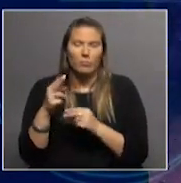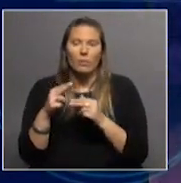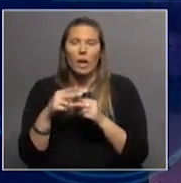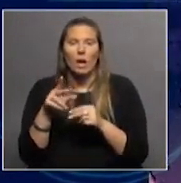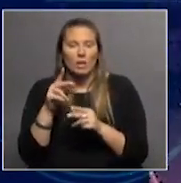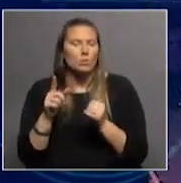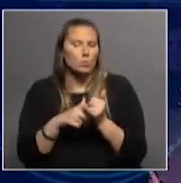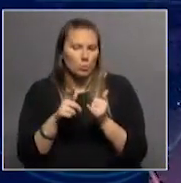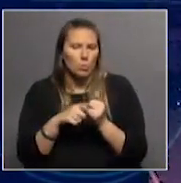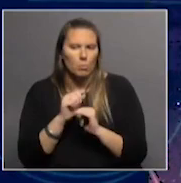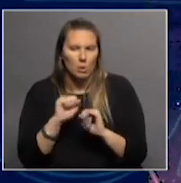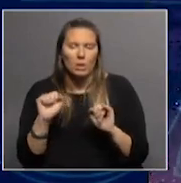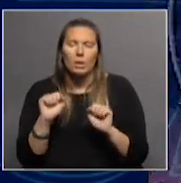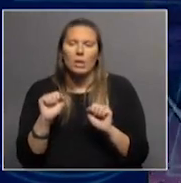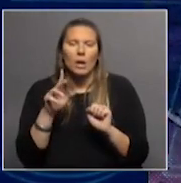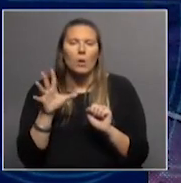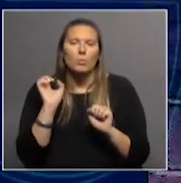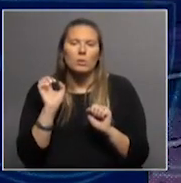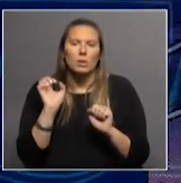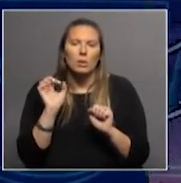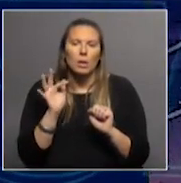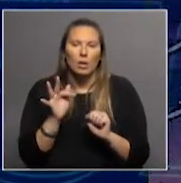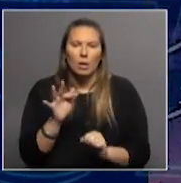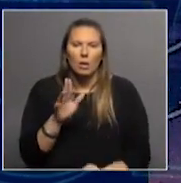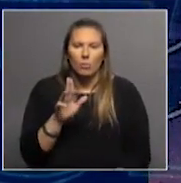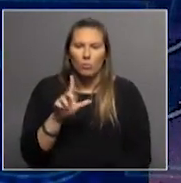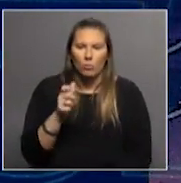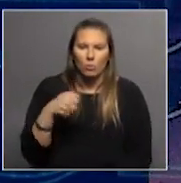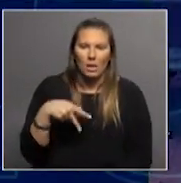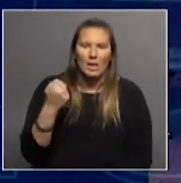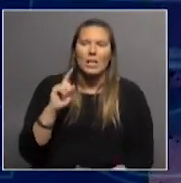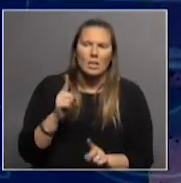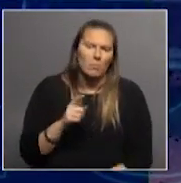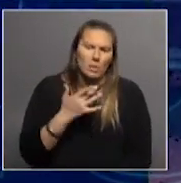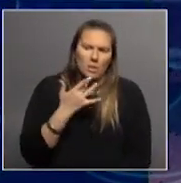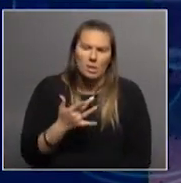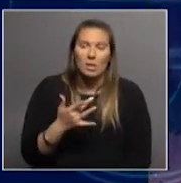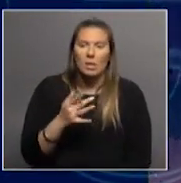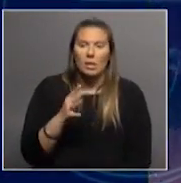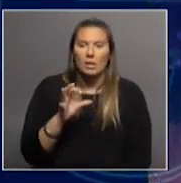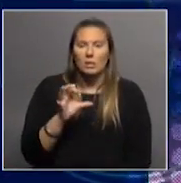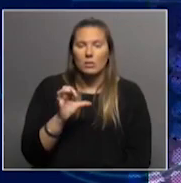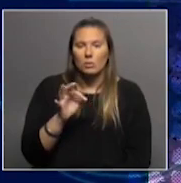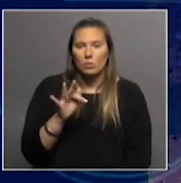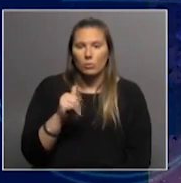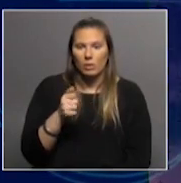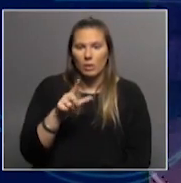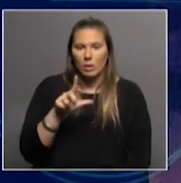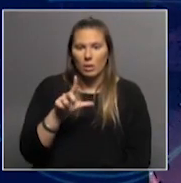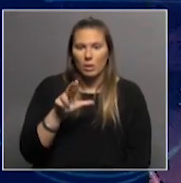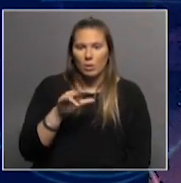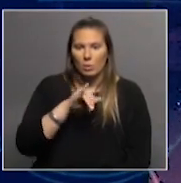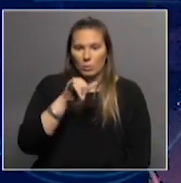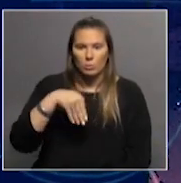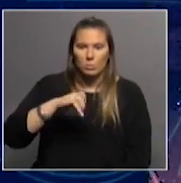youtube para estar mínima va a estar este fulana de val otra grossa sofía silvera y luzmila rapoport